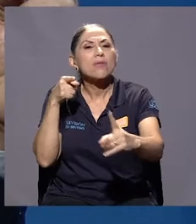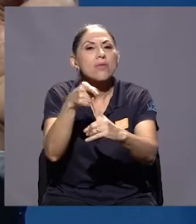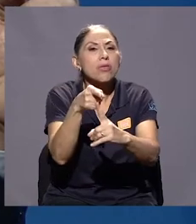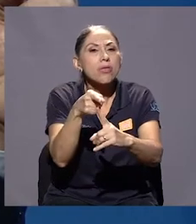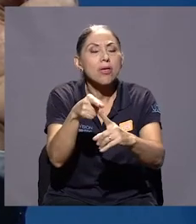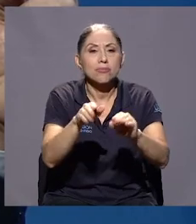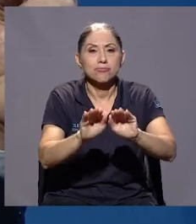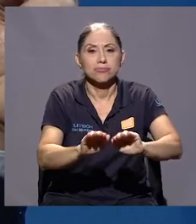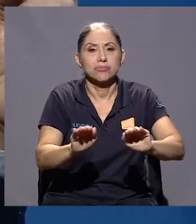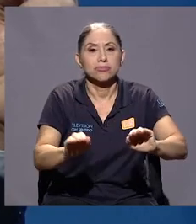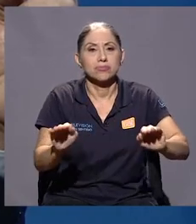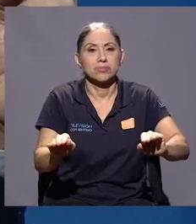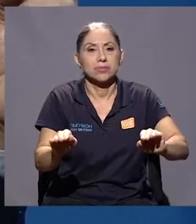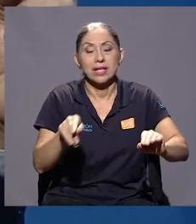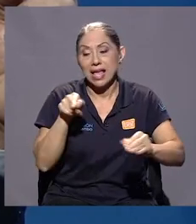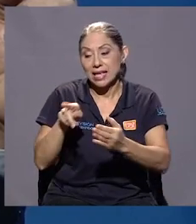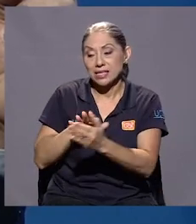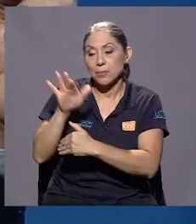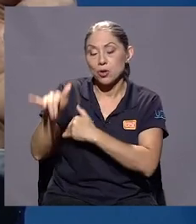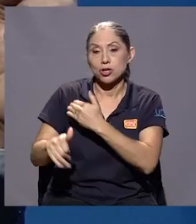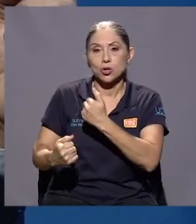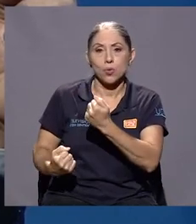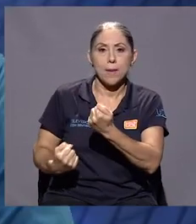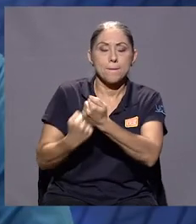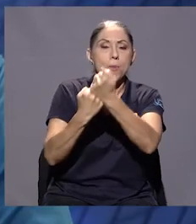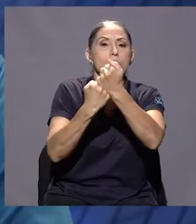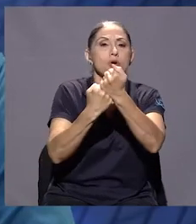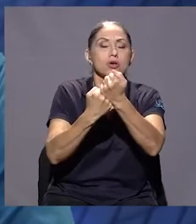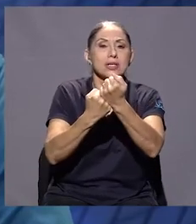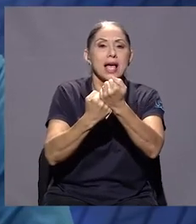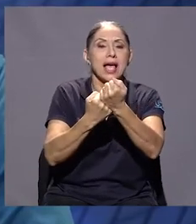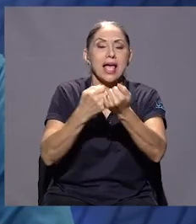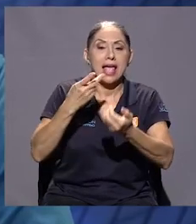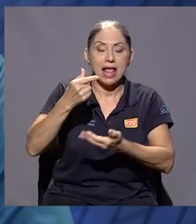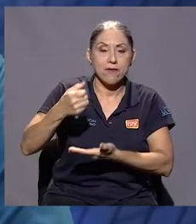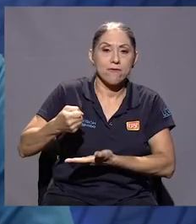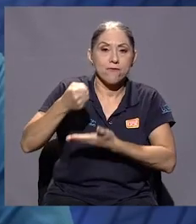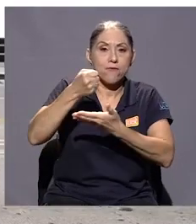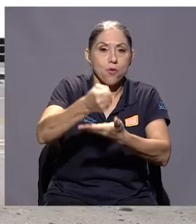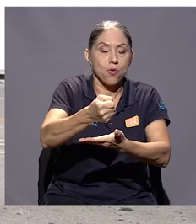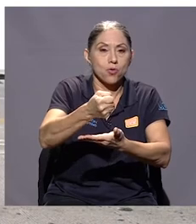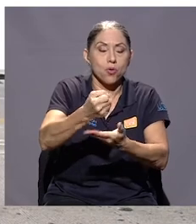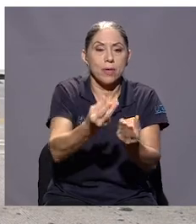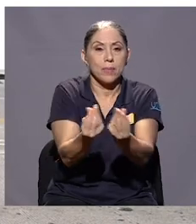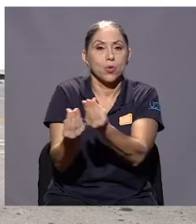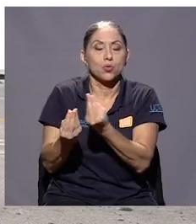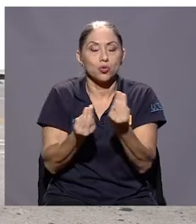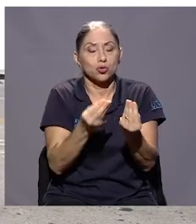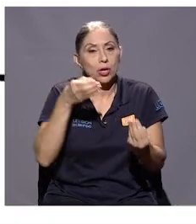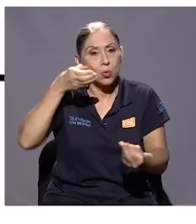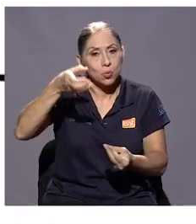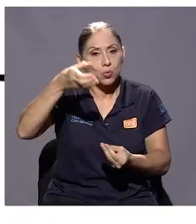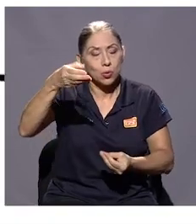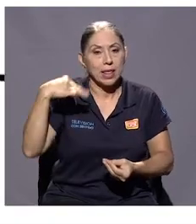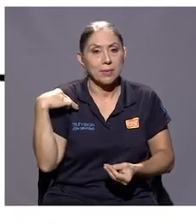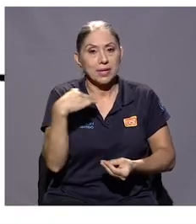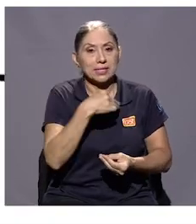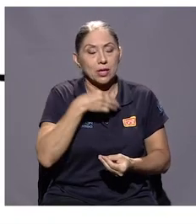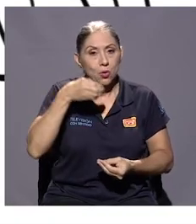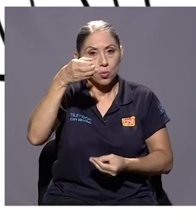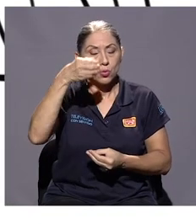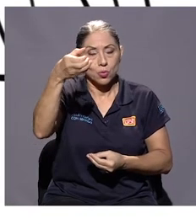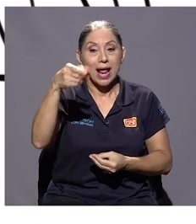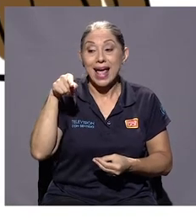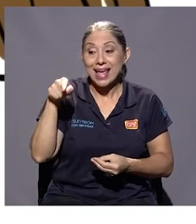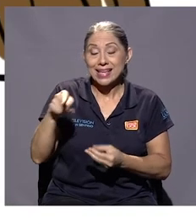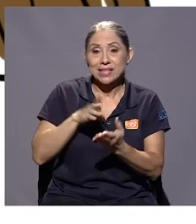un proyecto apoyado por el fondo de puntos de cultura del ministerio de cultura el proyecto se llama voces